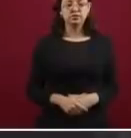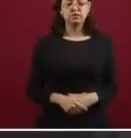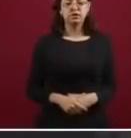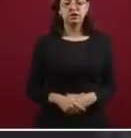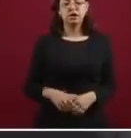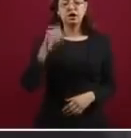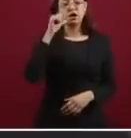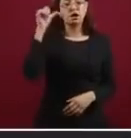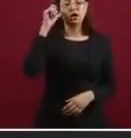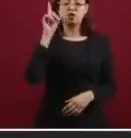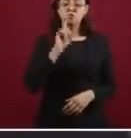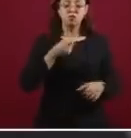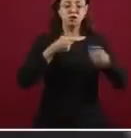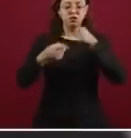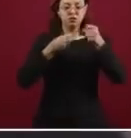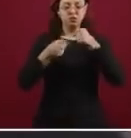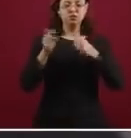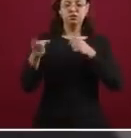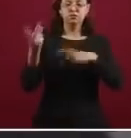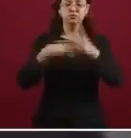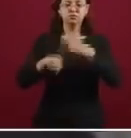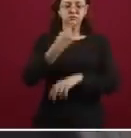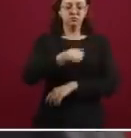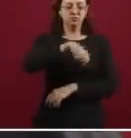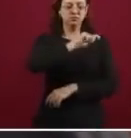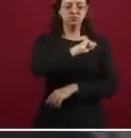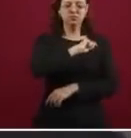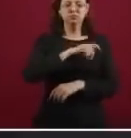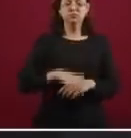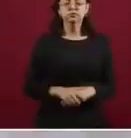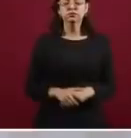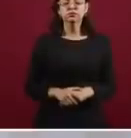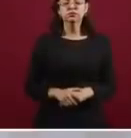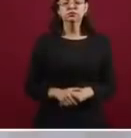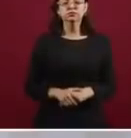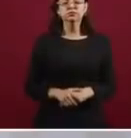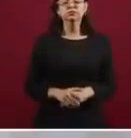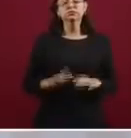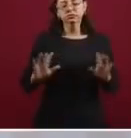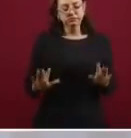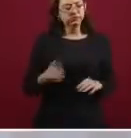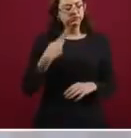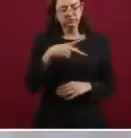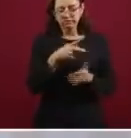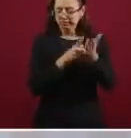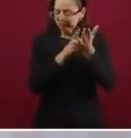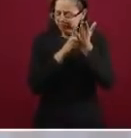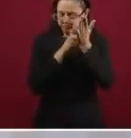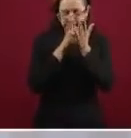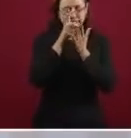española que dicho sea de paso tienen todo su derecho a